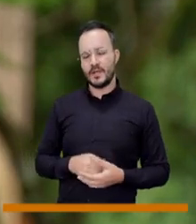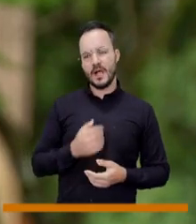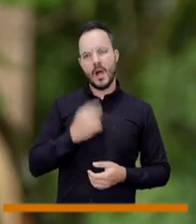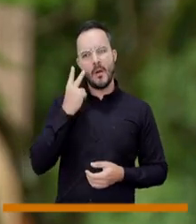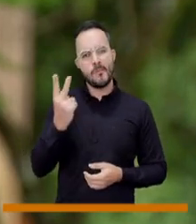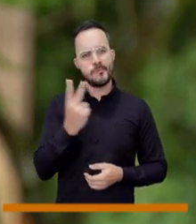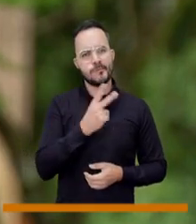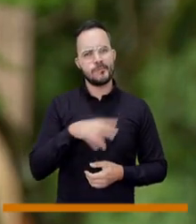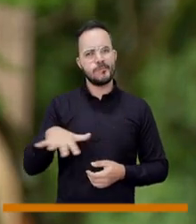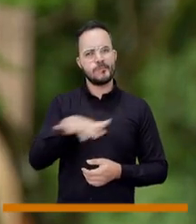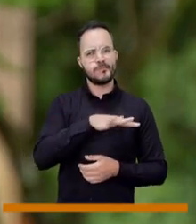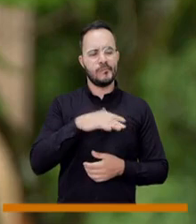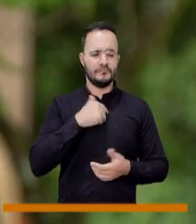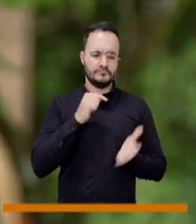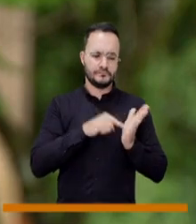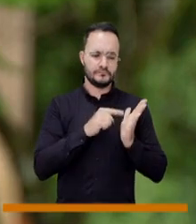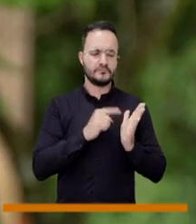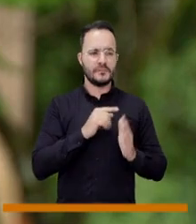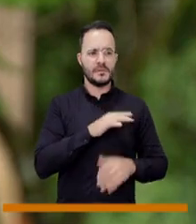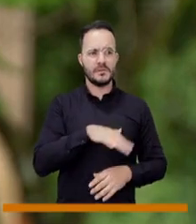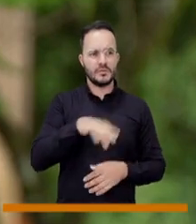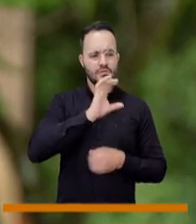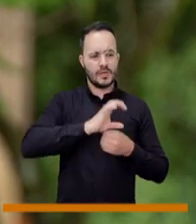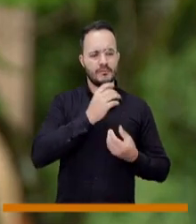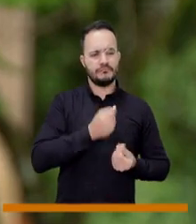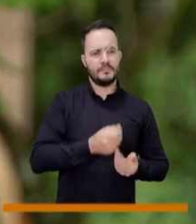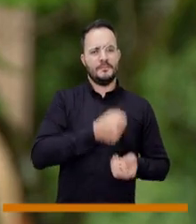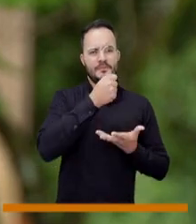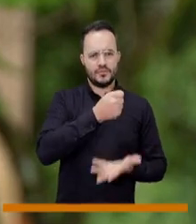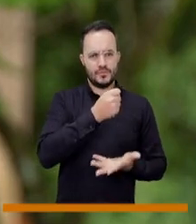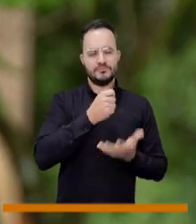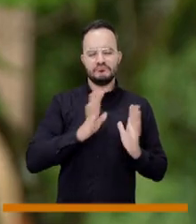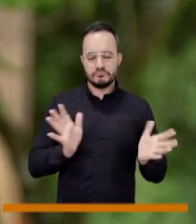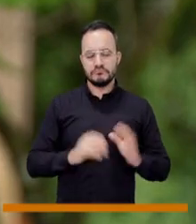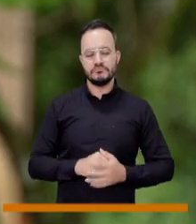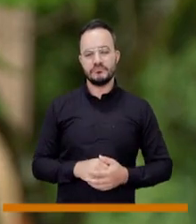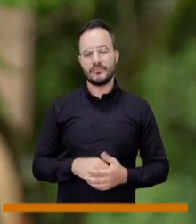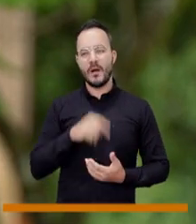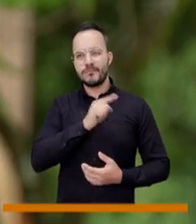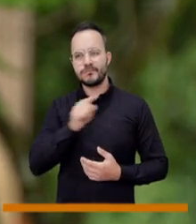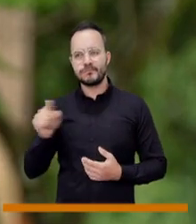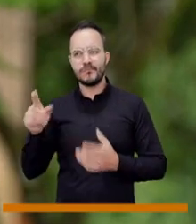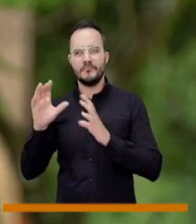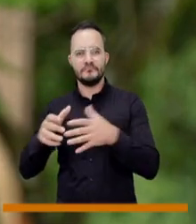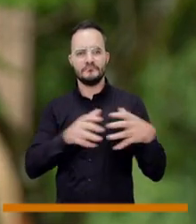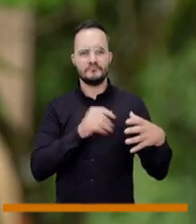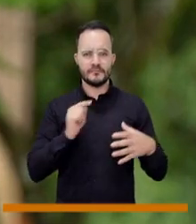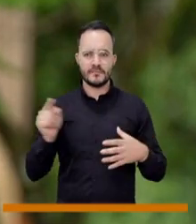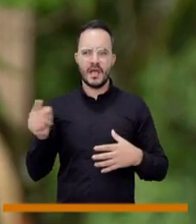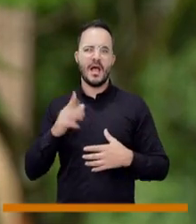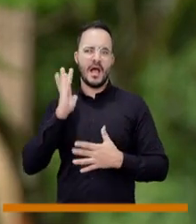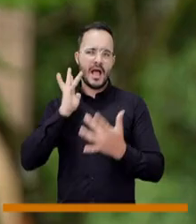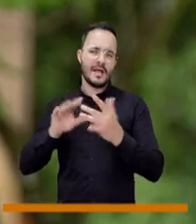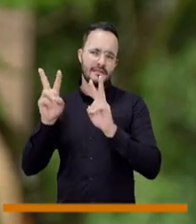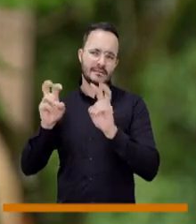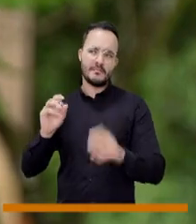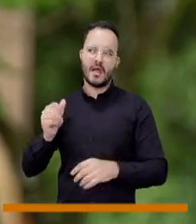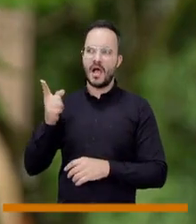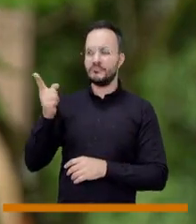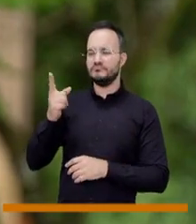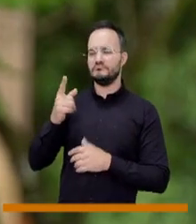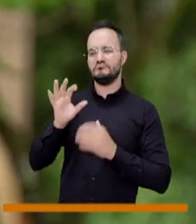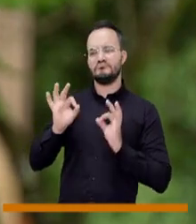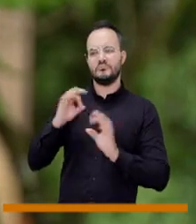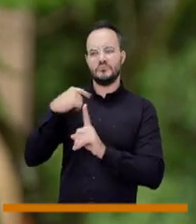que tienen también dentro del presupuesto de ciudad los que están cobijados con los beneficios que